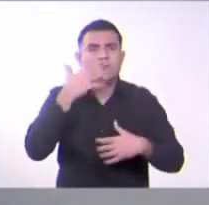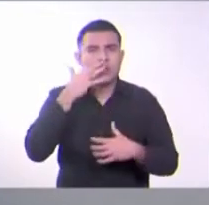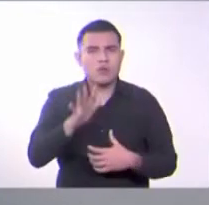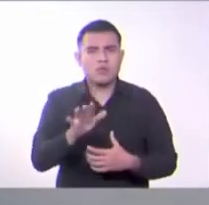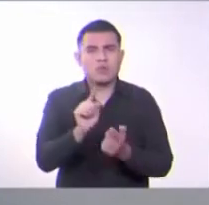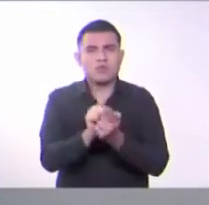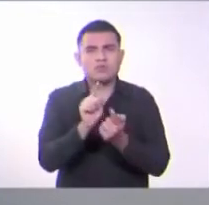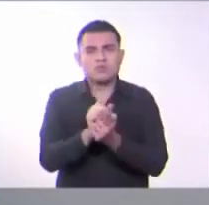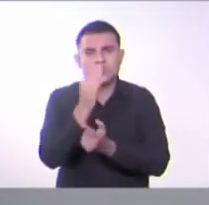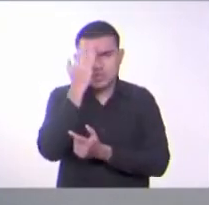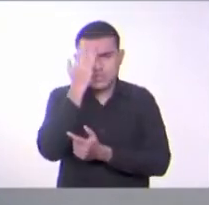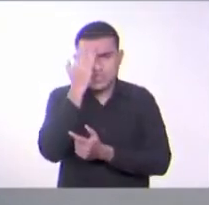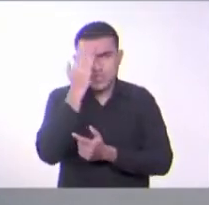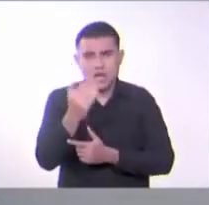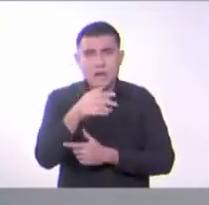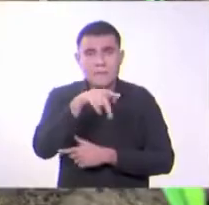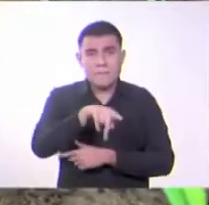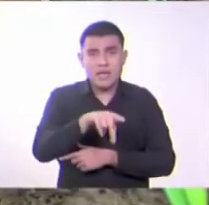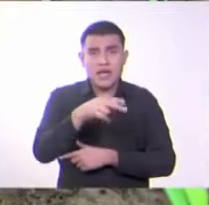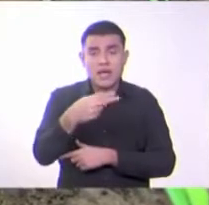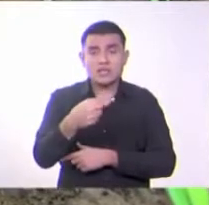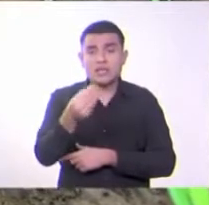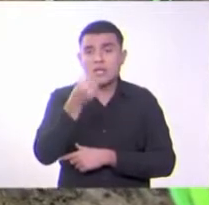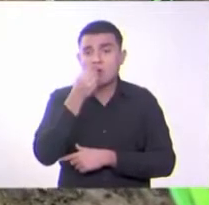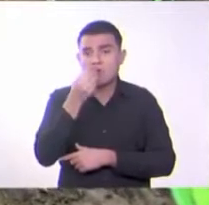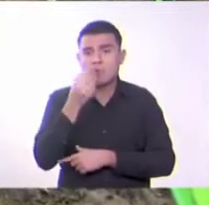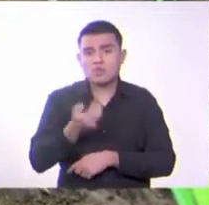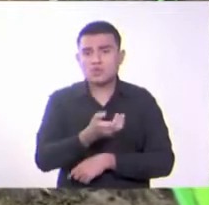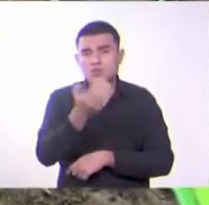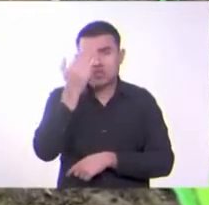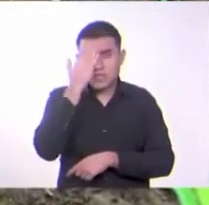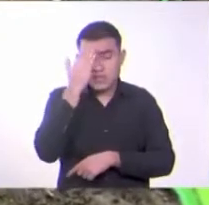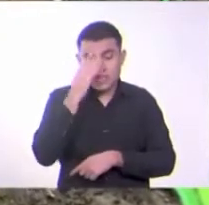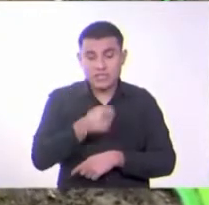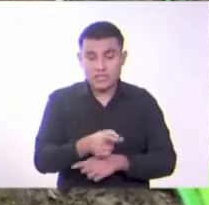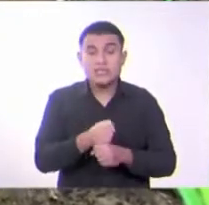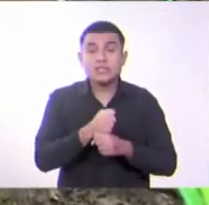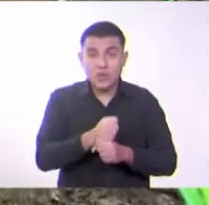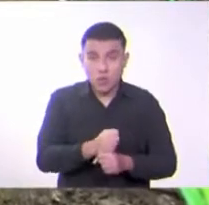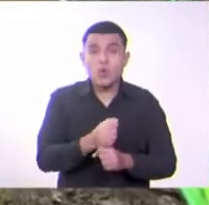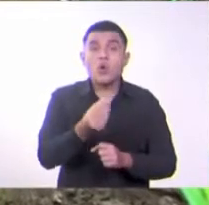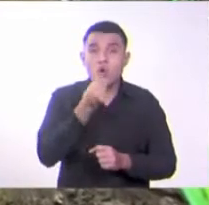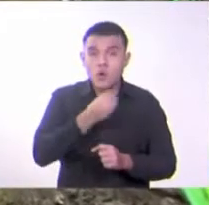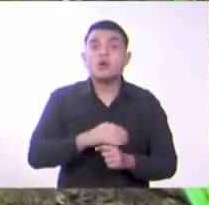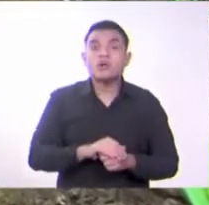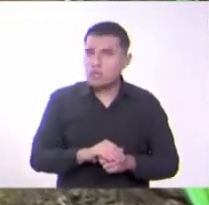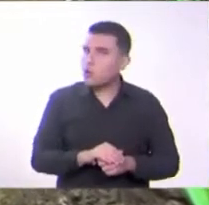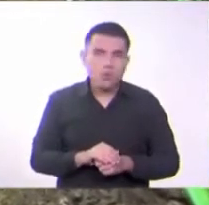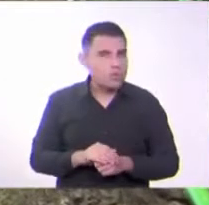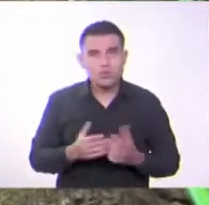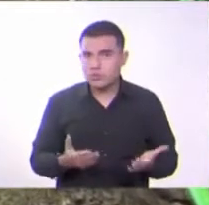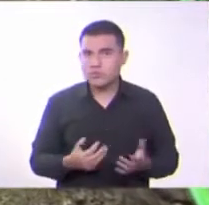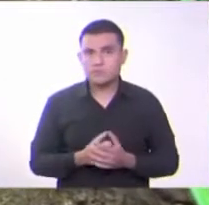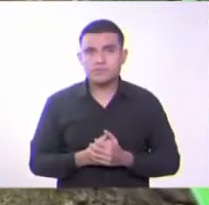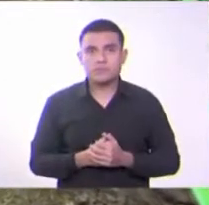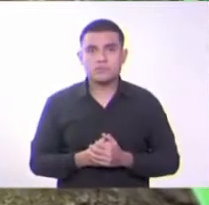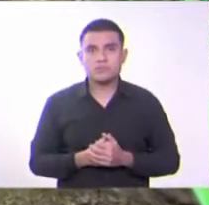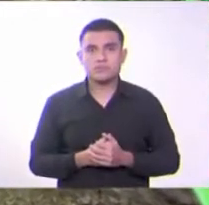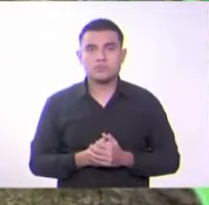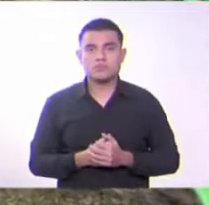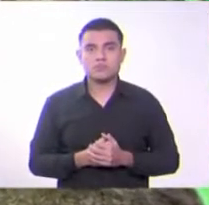el pH de los alimentos, podemos saber si es seguro ingerirlos o no, pues es un valor